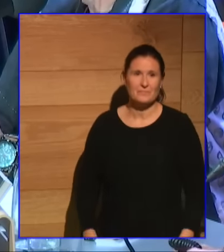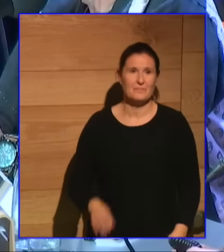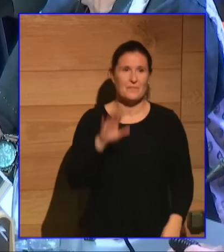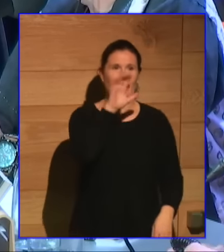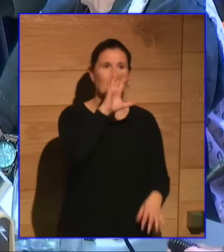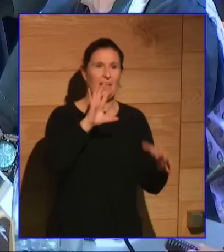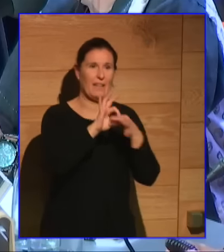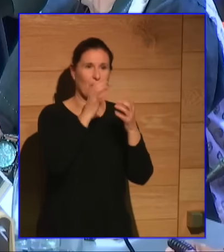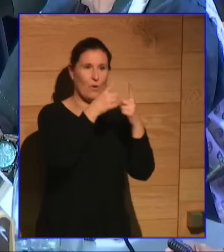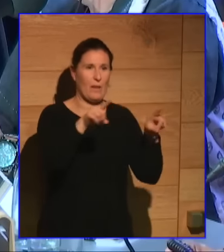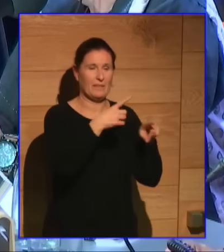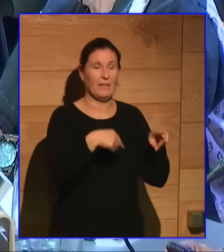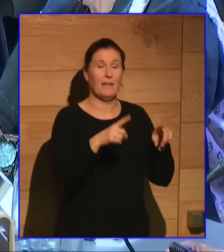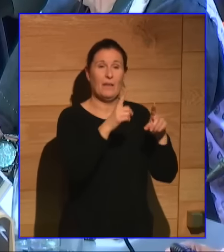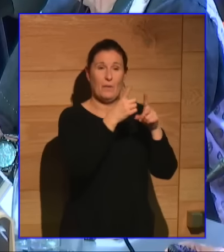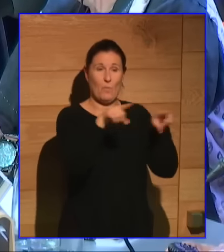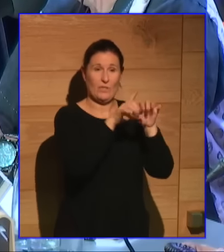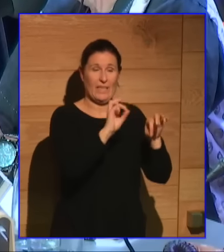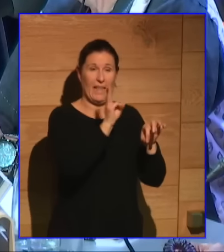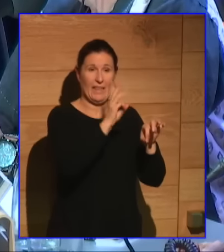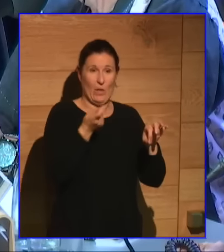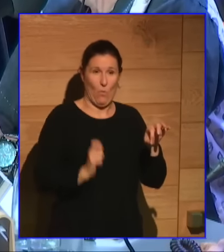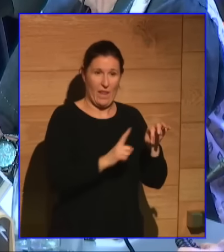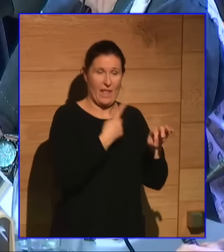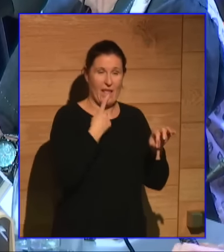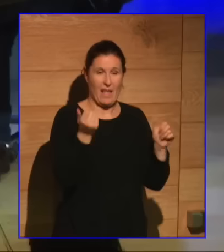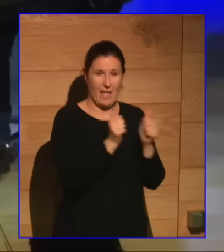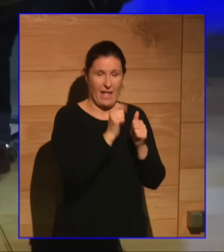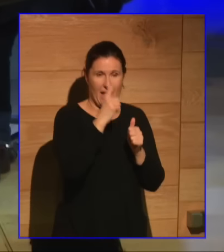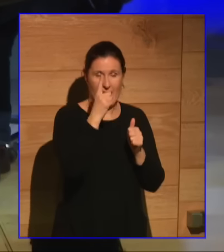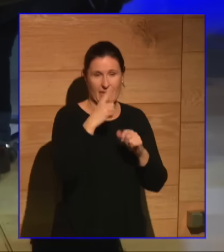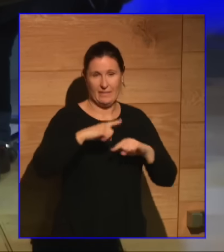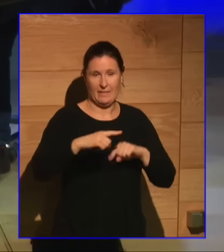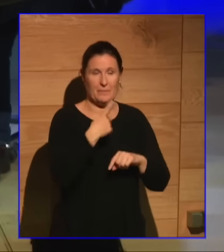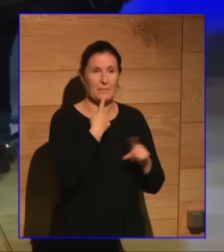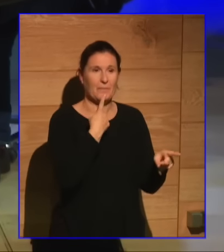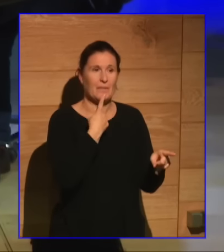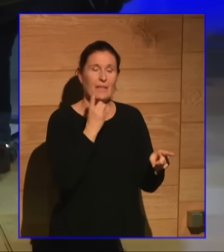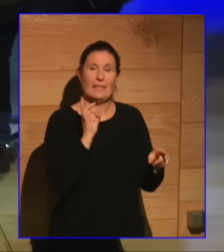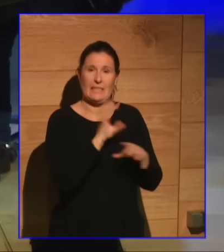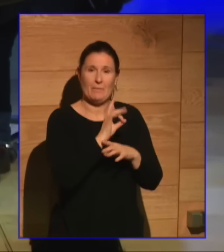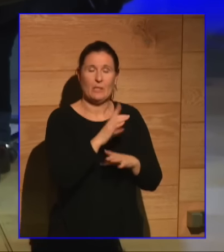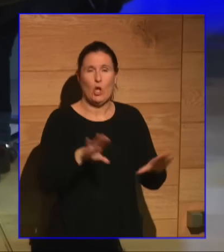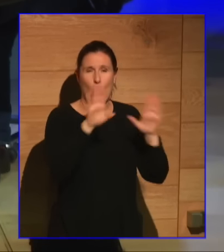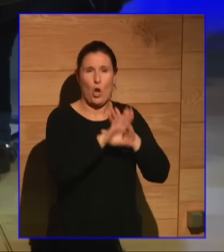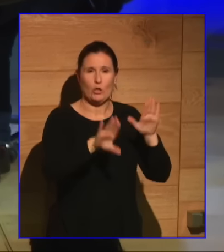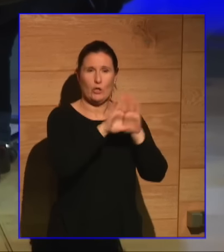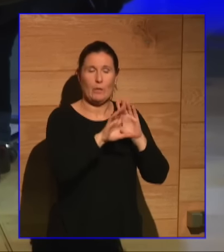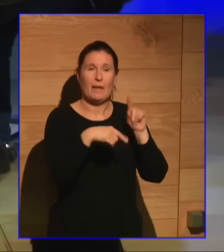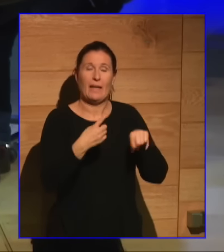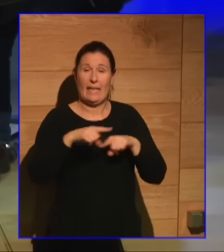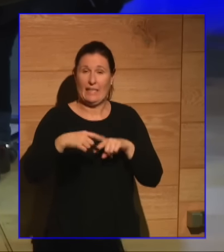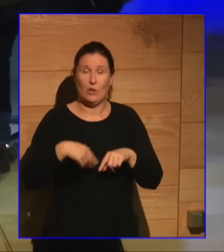la música de Williams para Parque Jurásico todas las noches a Steven Spielberg para que pudiera